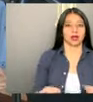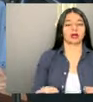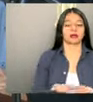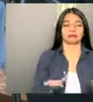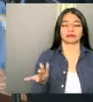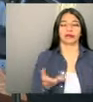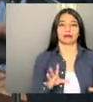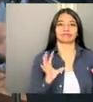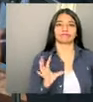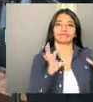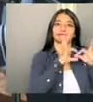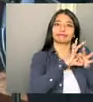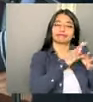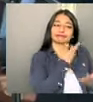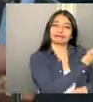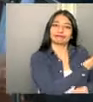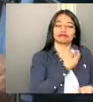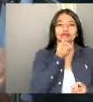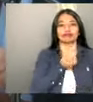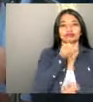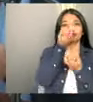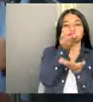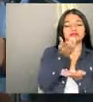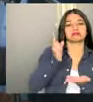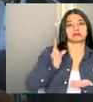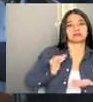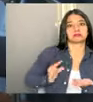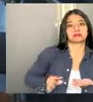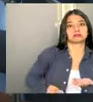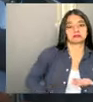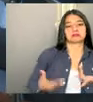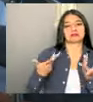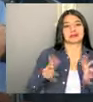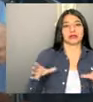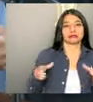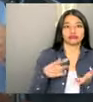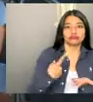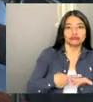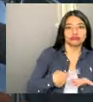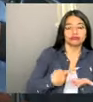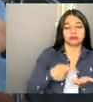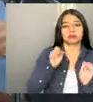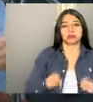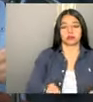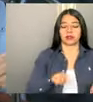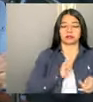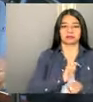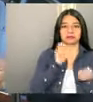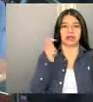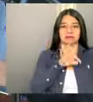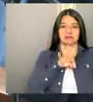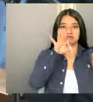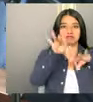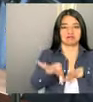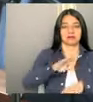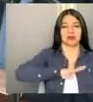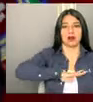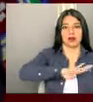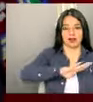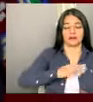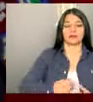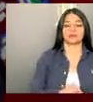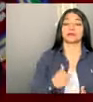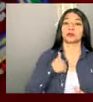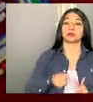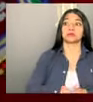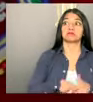conjunto, darles a conocer los detalles que hemos establecido para esta transición. Yo quisiera empezar mi